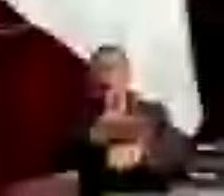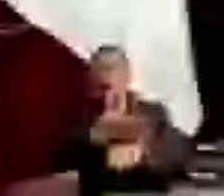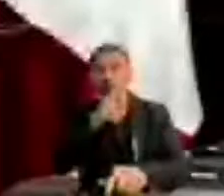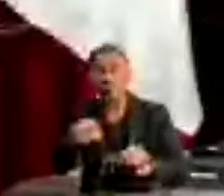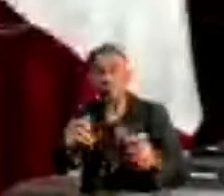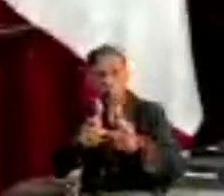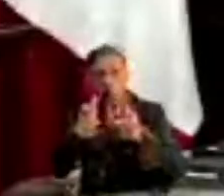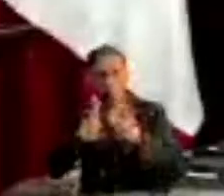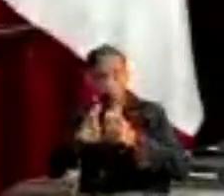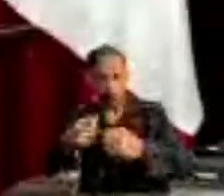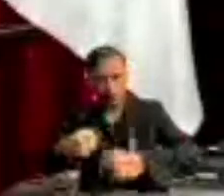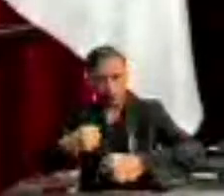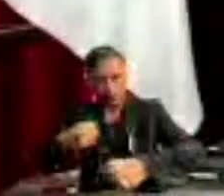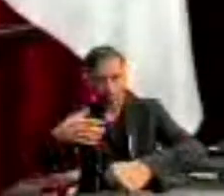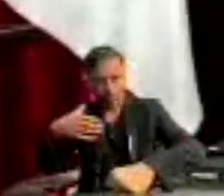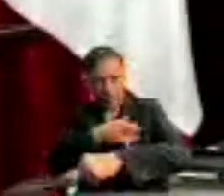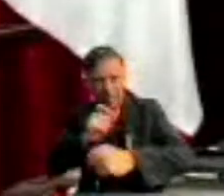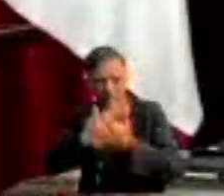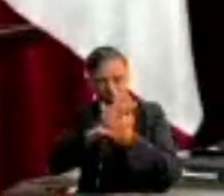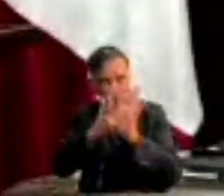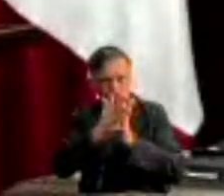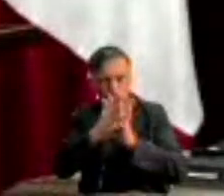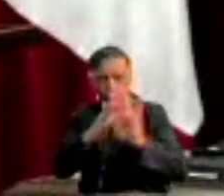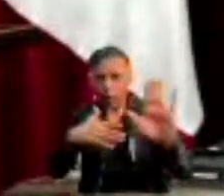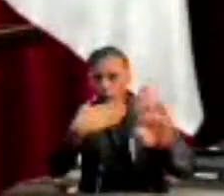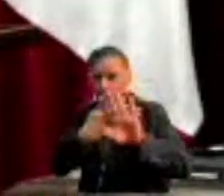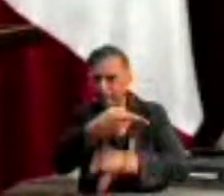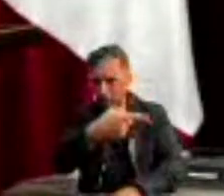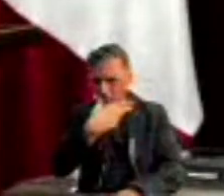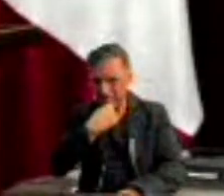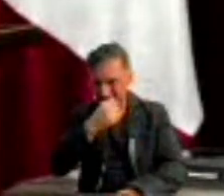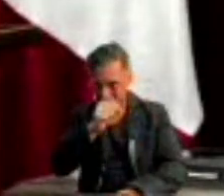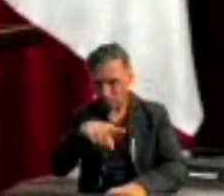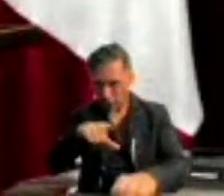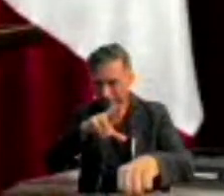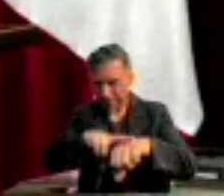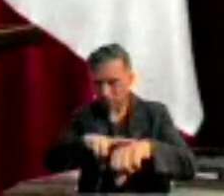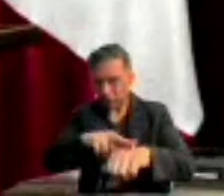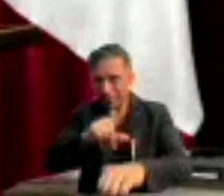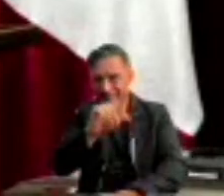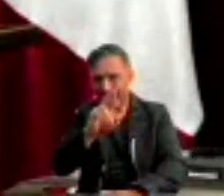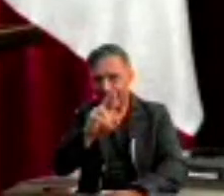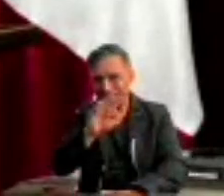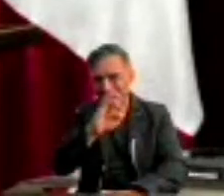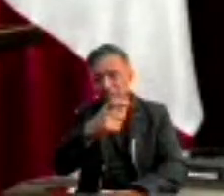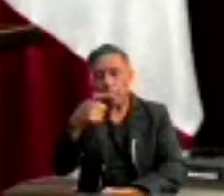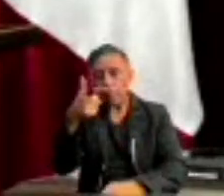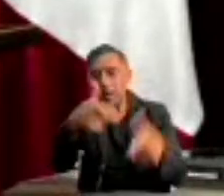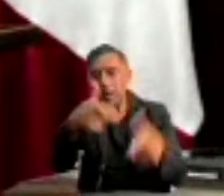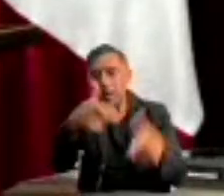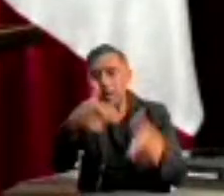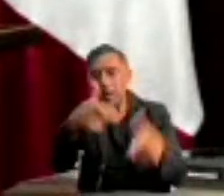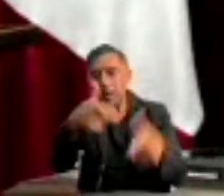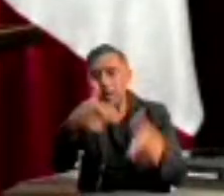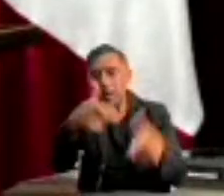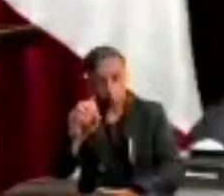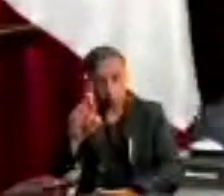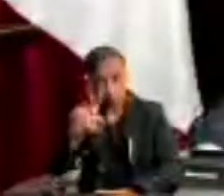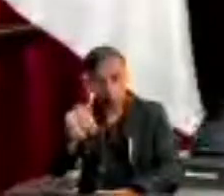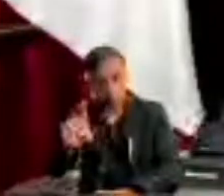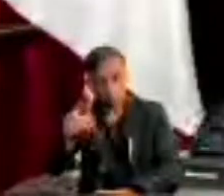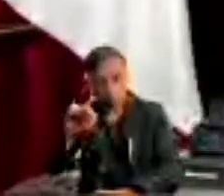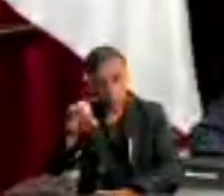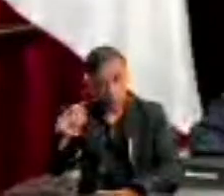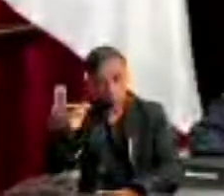cometido contra Zárate Albarrán, se hizo ver en este acto, pues el asesino Ortiz Rubio fue detenido ese mismo día